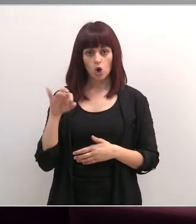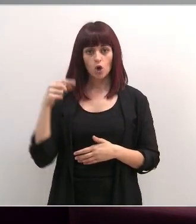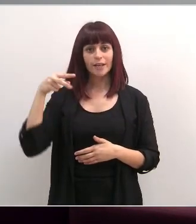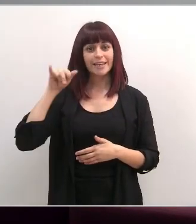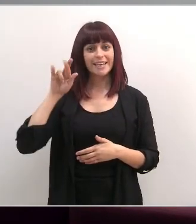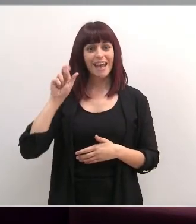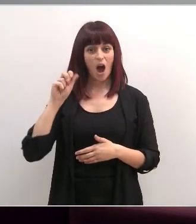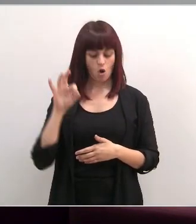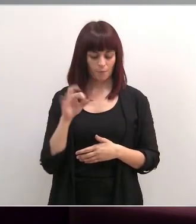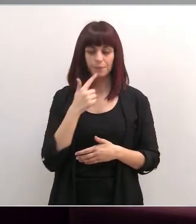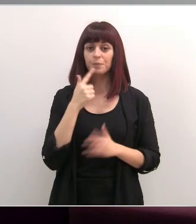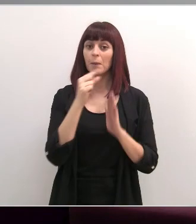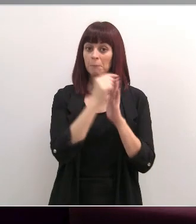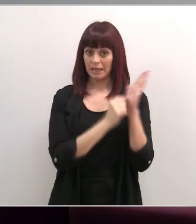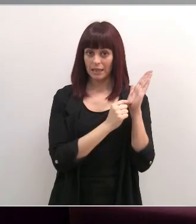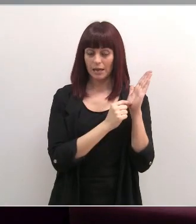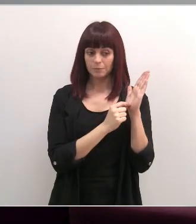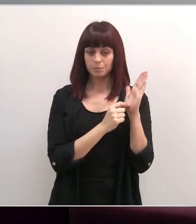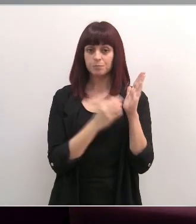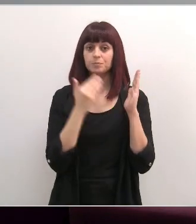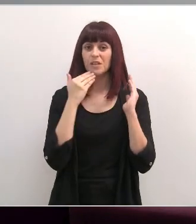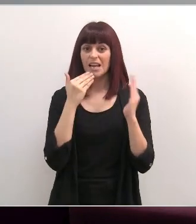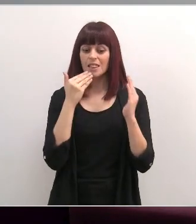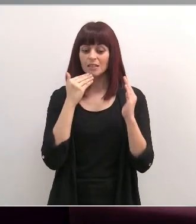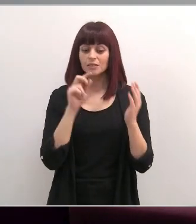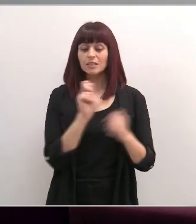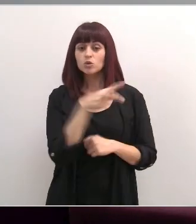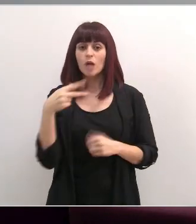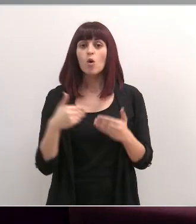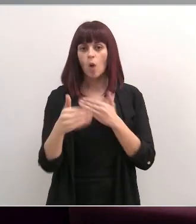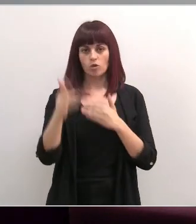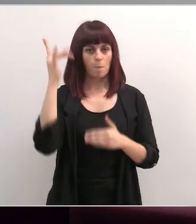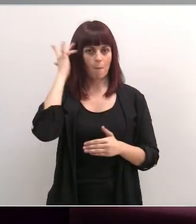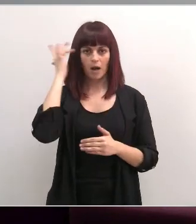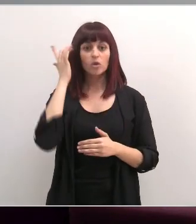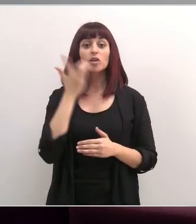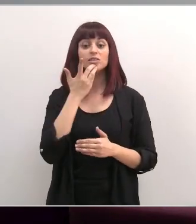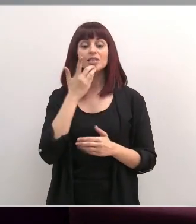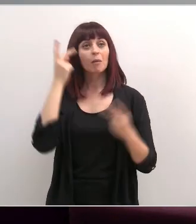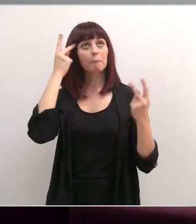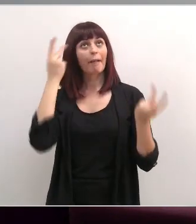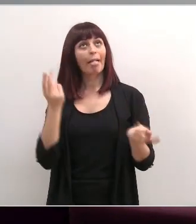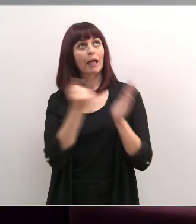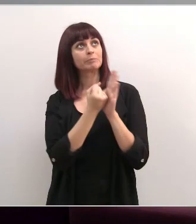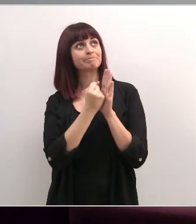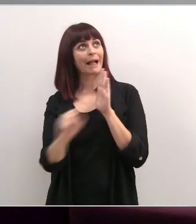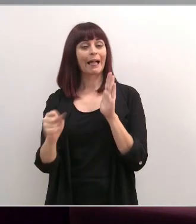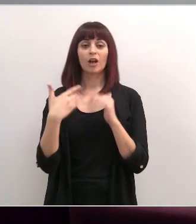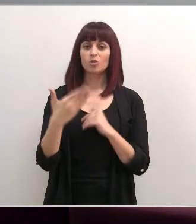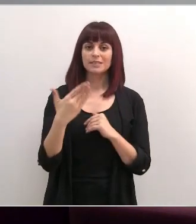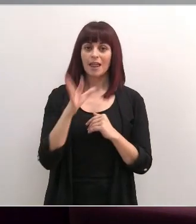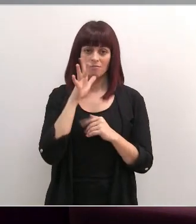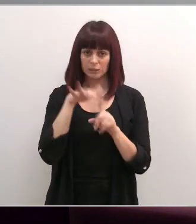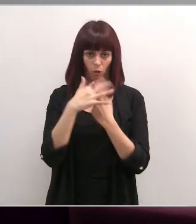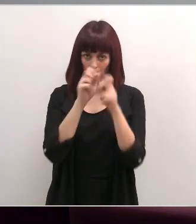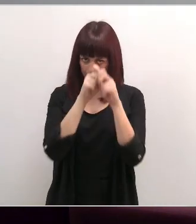tercera ola, gracias a las medidas, se conseguiría a mitad de marzo y que cualquier relajación nos llevará a una situación peor. Por eso recomienda